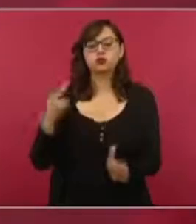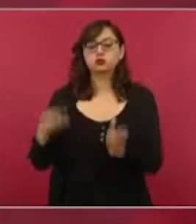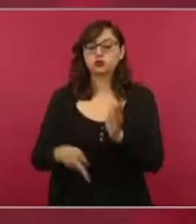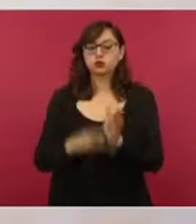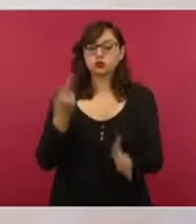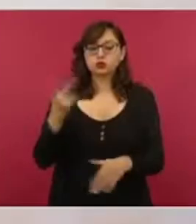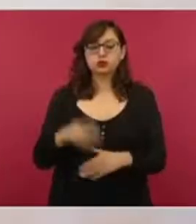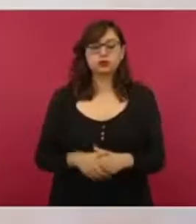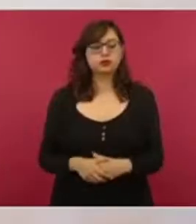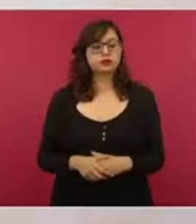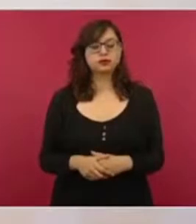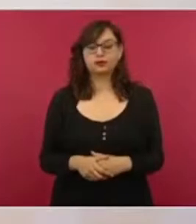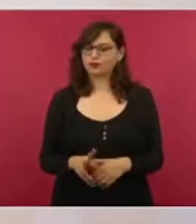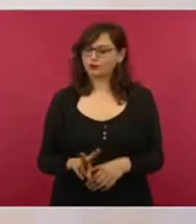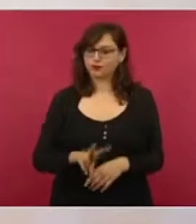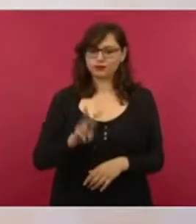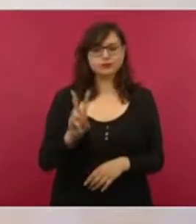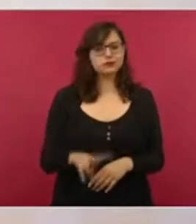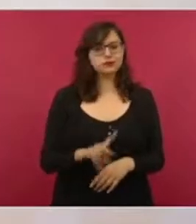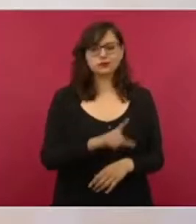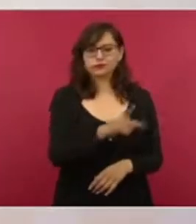No se puede